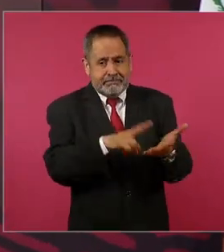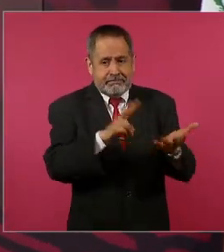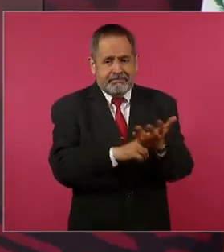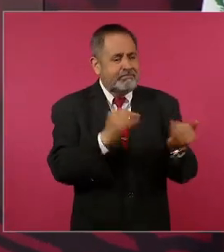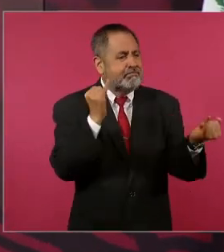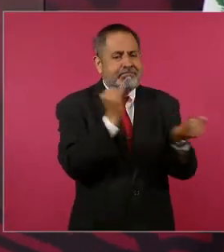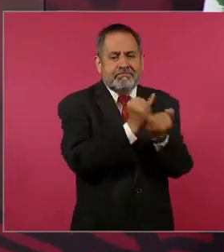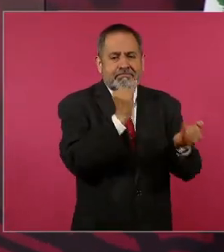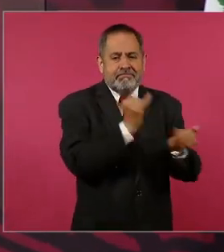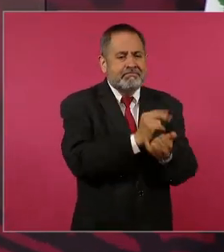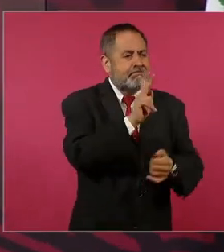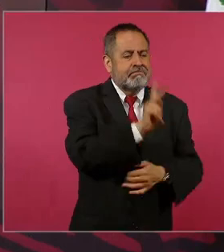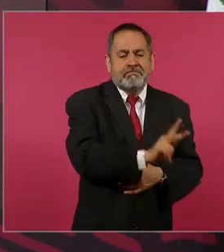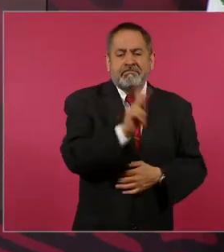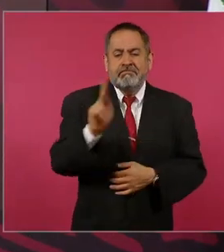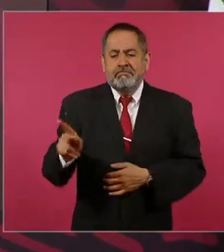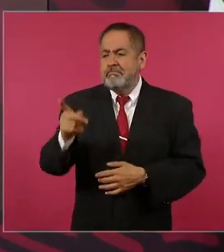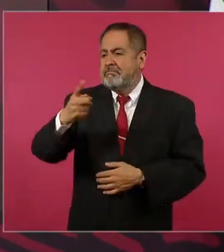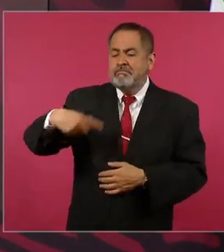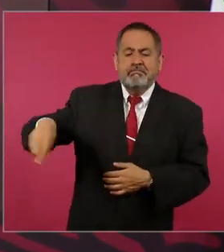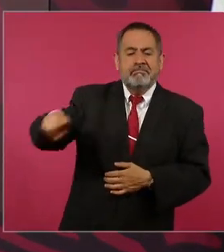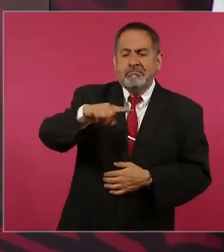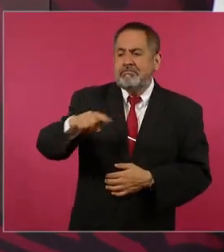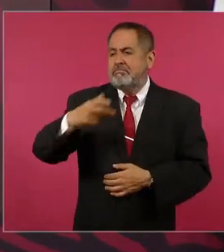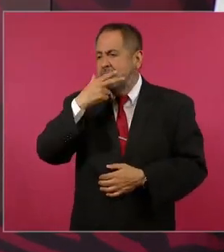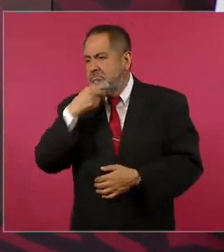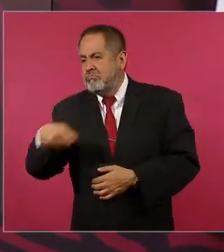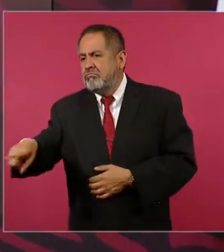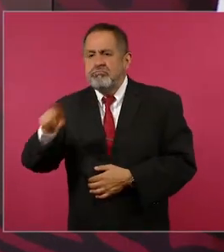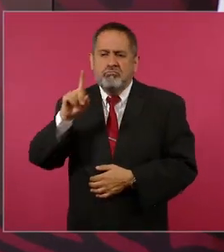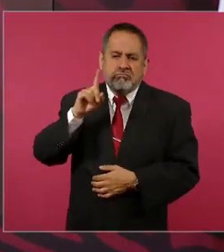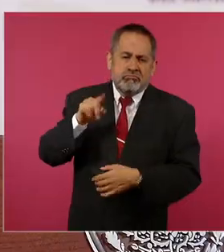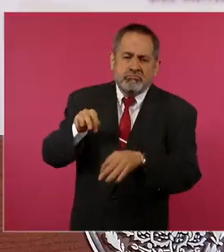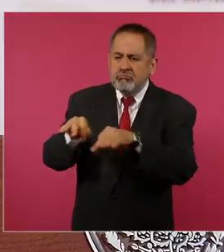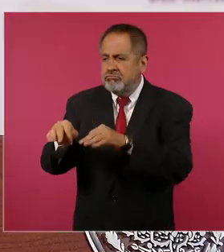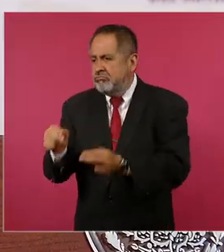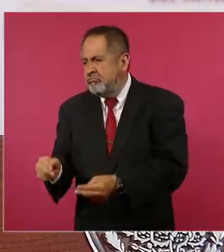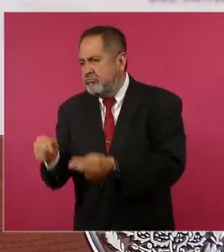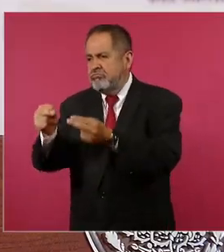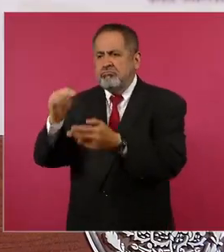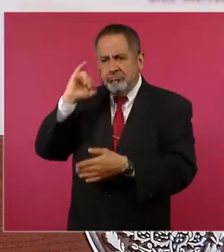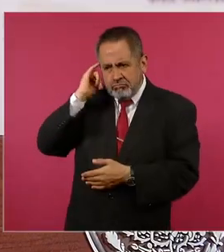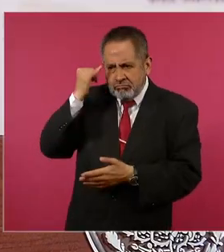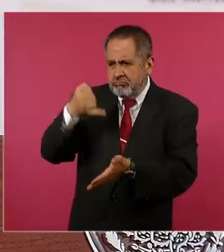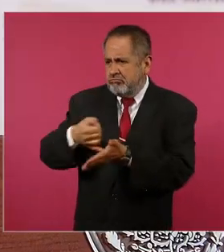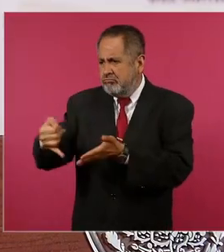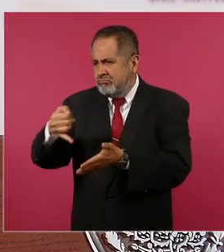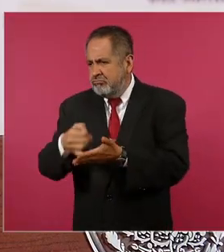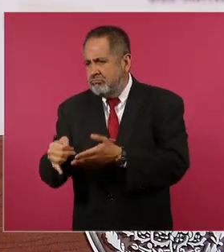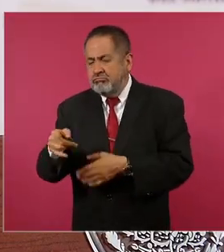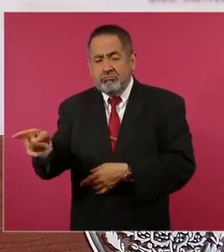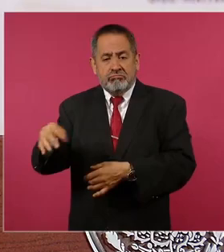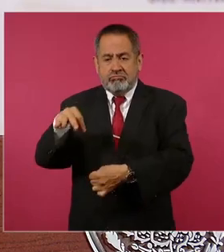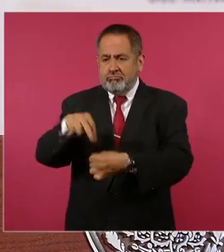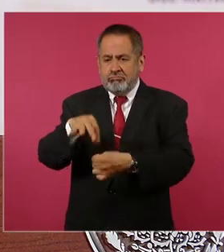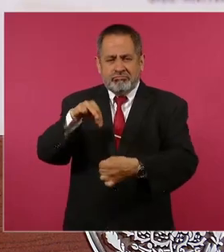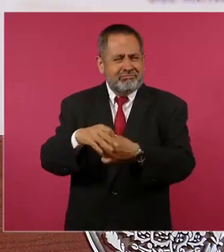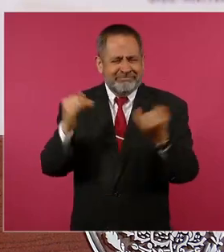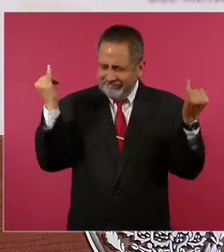obrero, de un campesino, de un locatario. Vale igual.